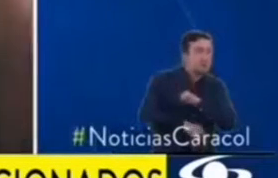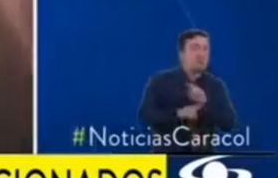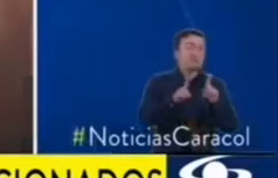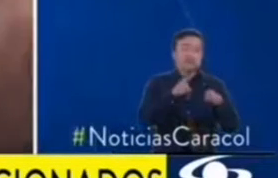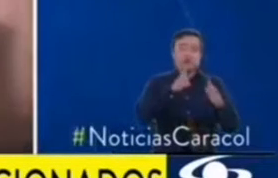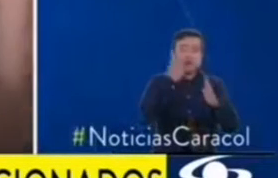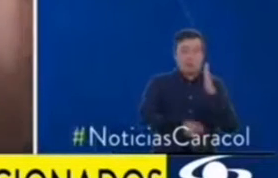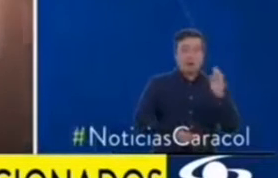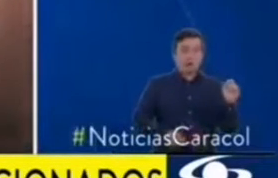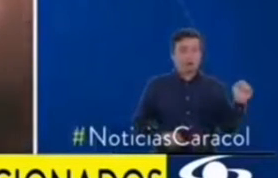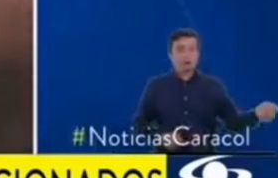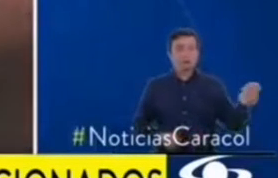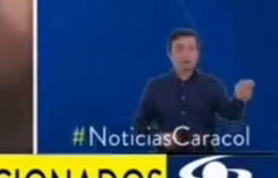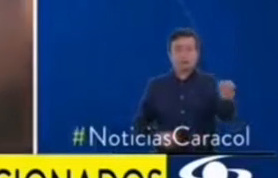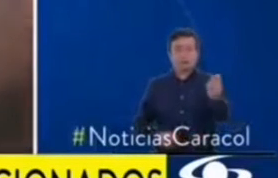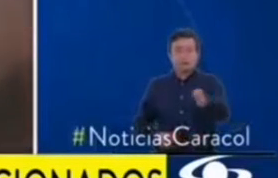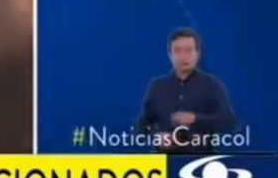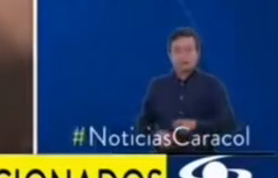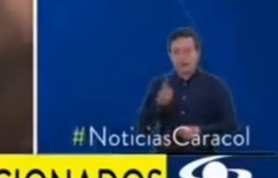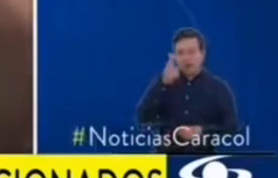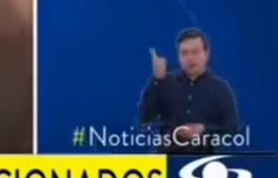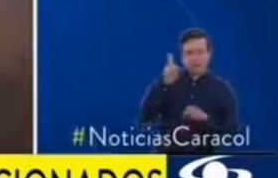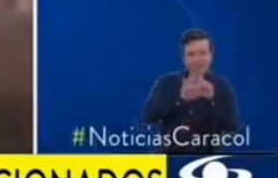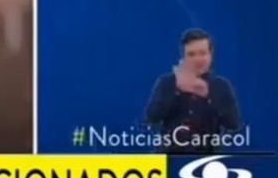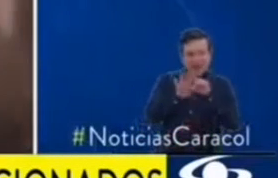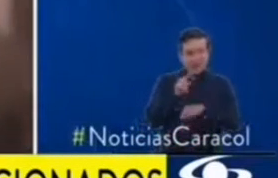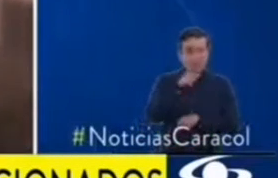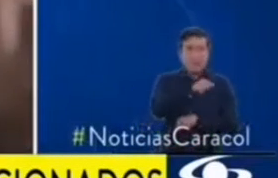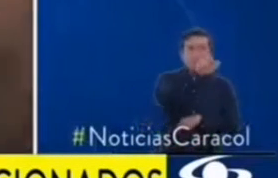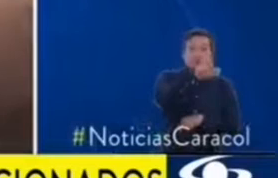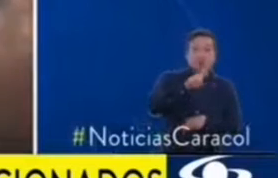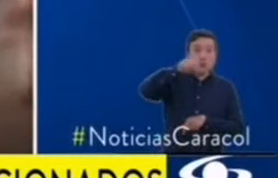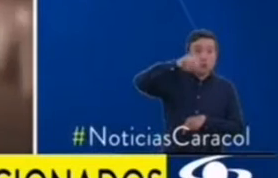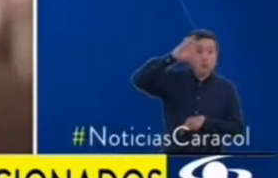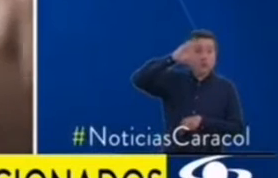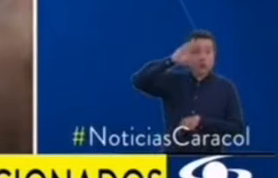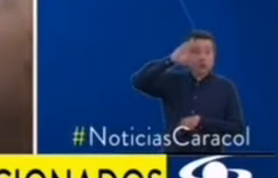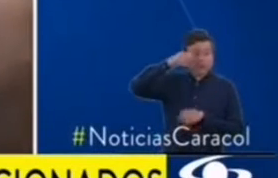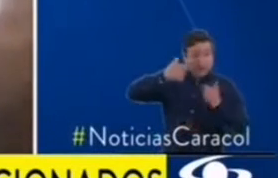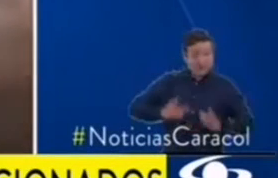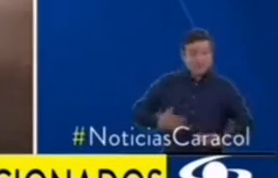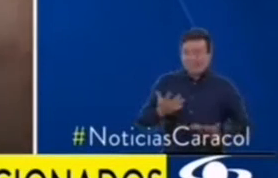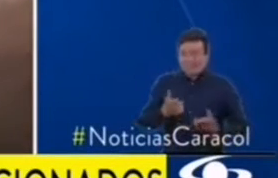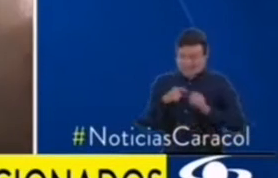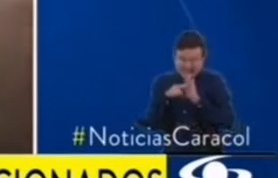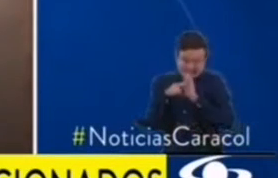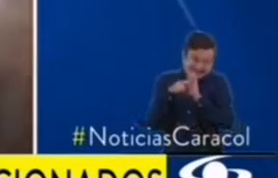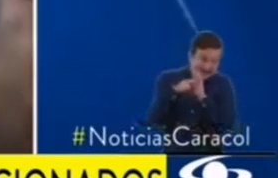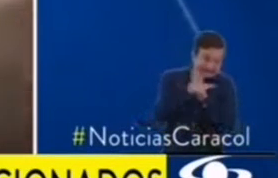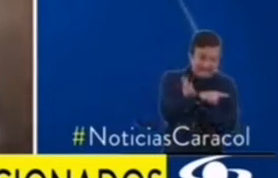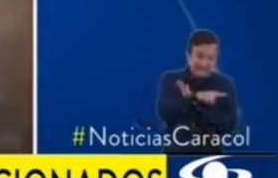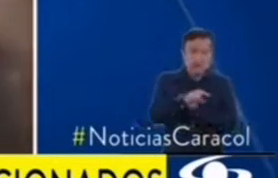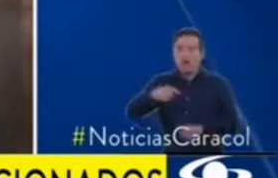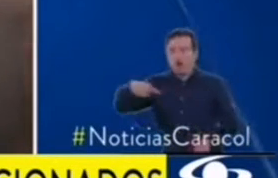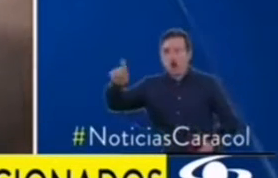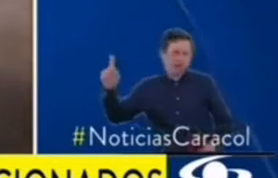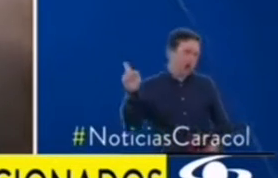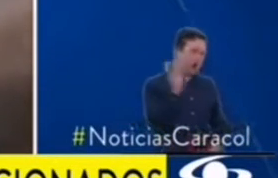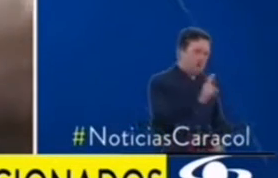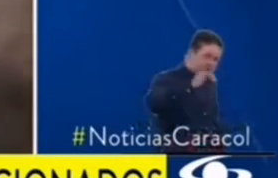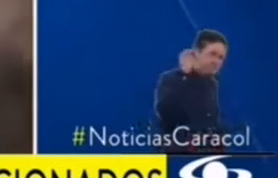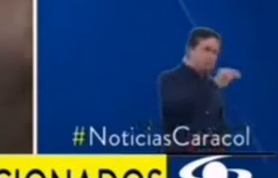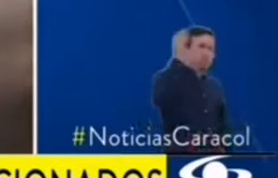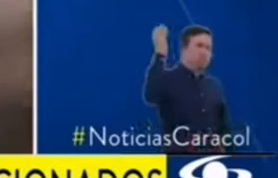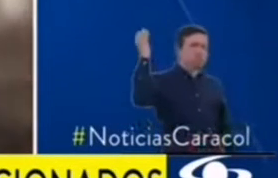comparendos. En el video se observa cómo un uniformado de la policía que estaba en la rumba clandestina intenta huir y es devuelto por otro agente